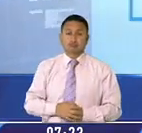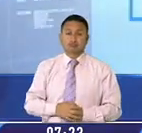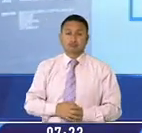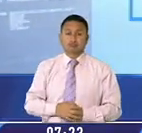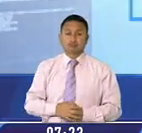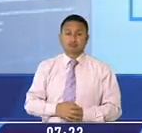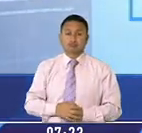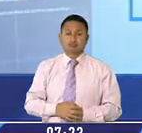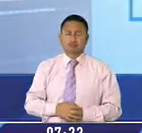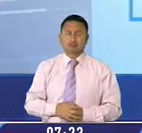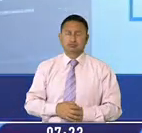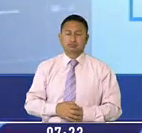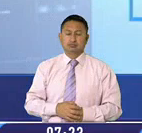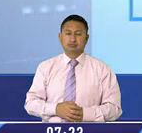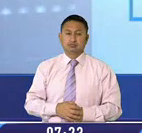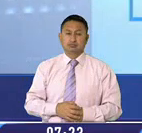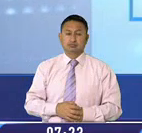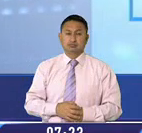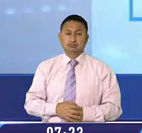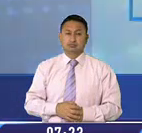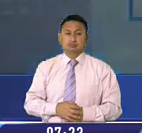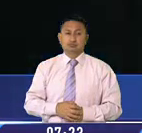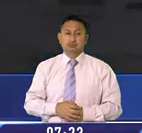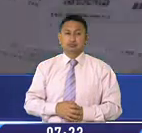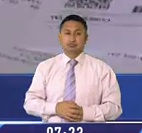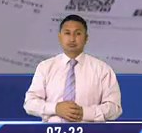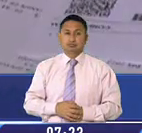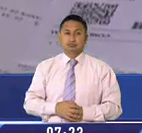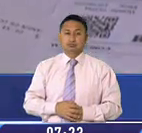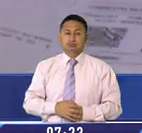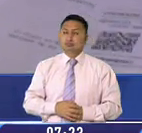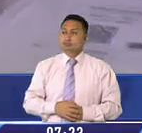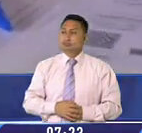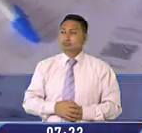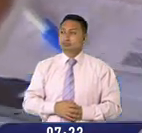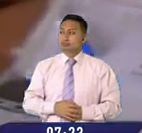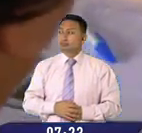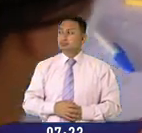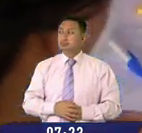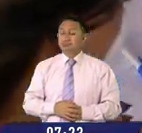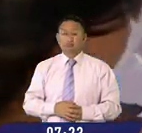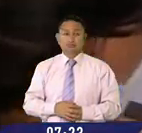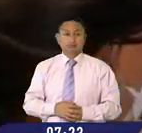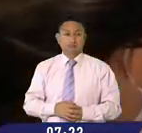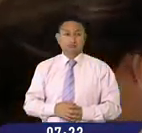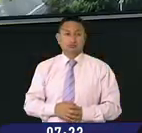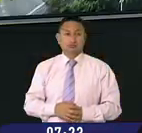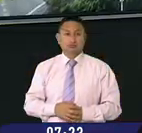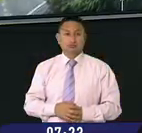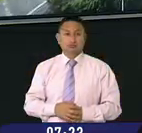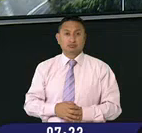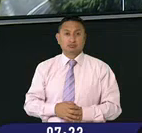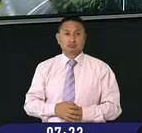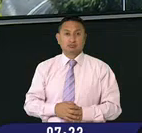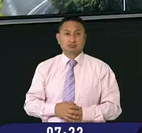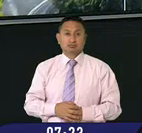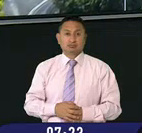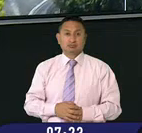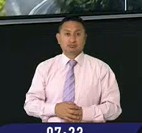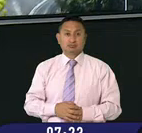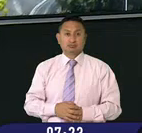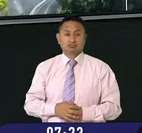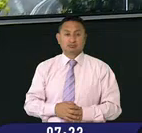este tipo de trámites, informó Jorge Salazar. El primer caso de Omicron en la provincia del Oro,